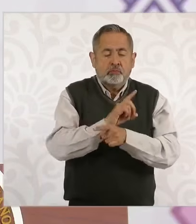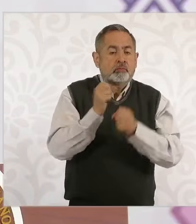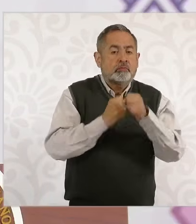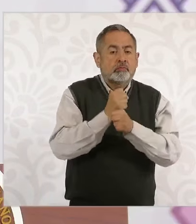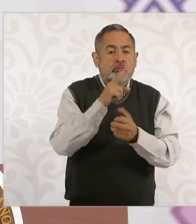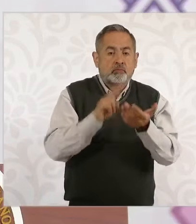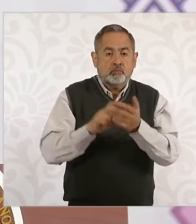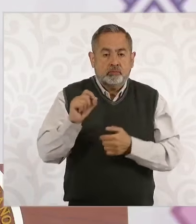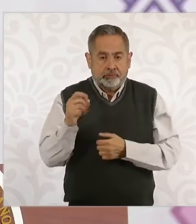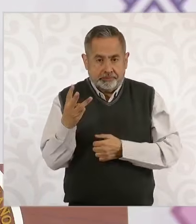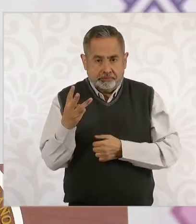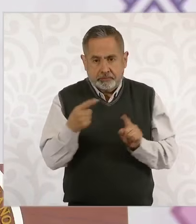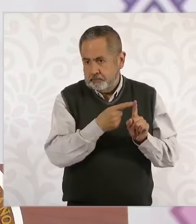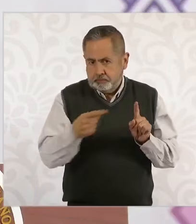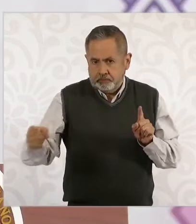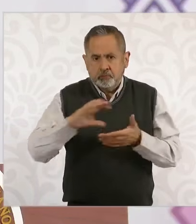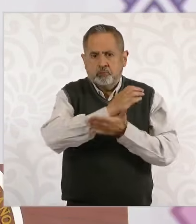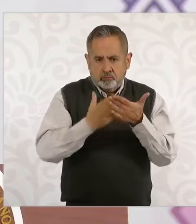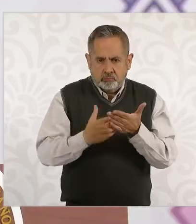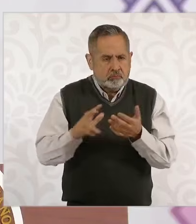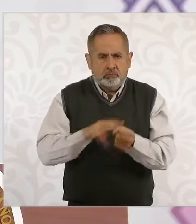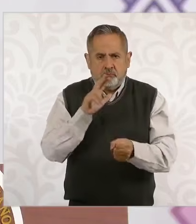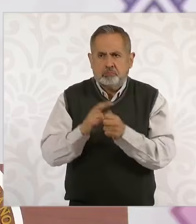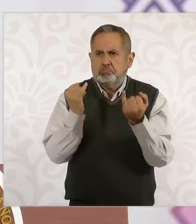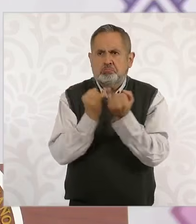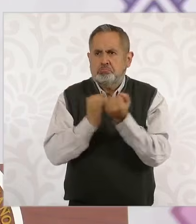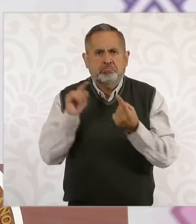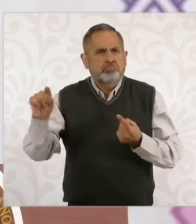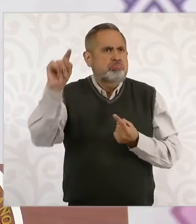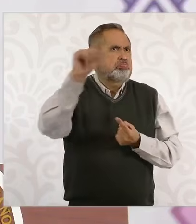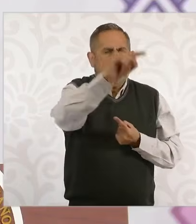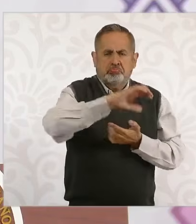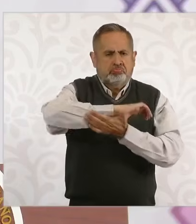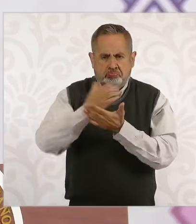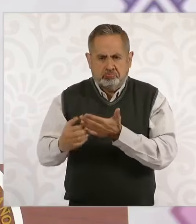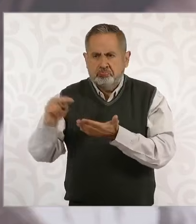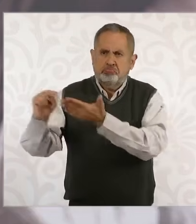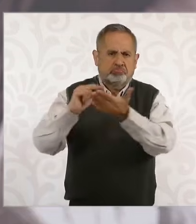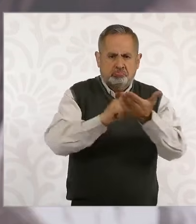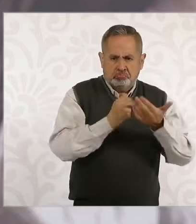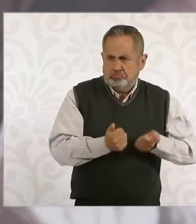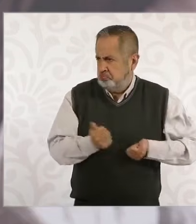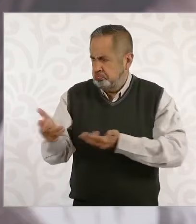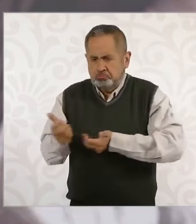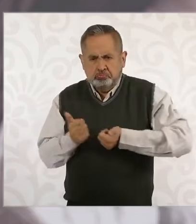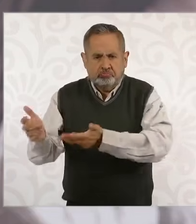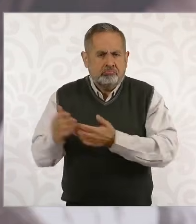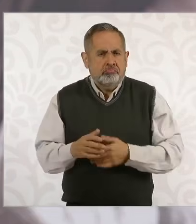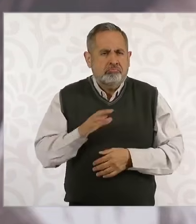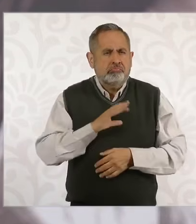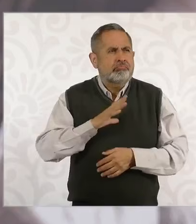que es el último contrato que ha habido. Es un contrato comercial normal, como el que tenemos con otros países. Trabajamos con más de